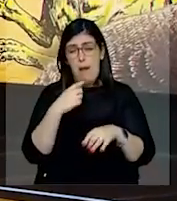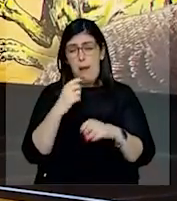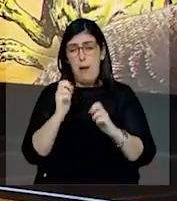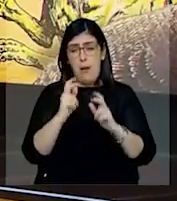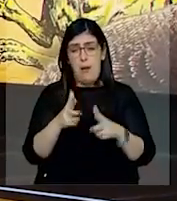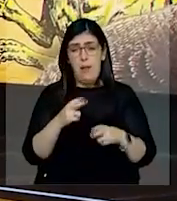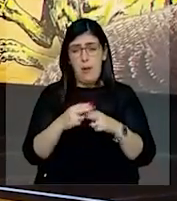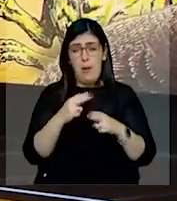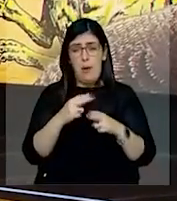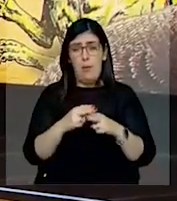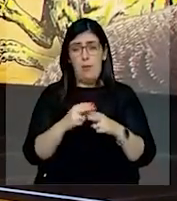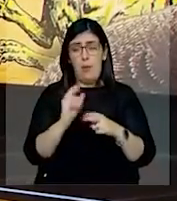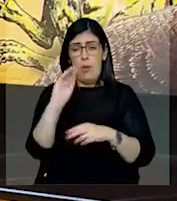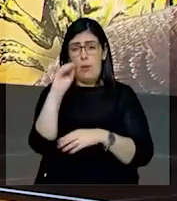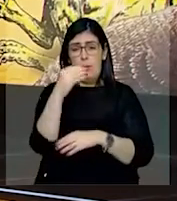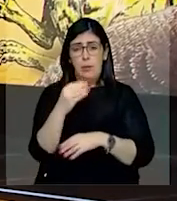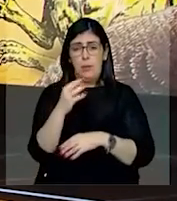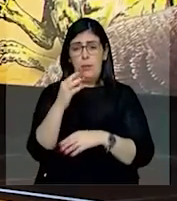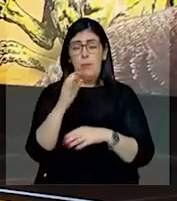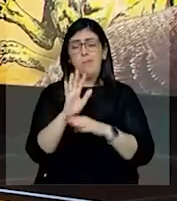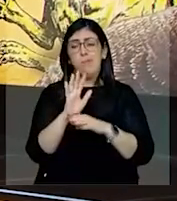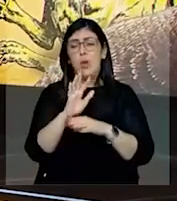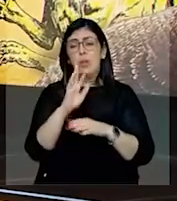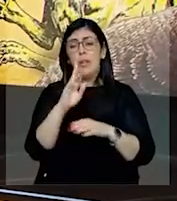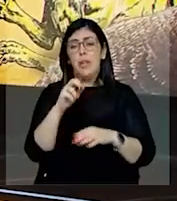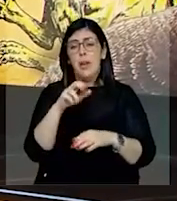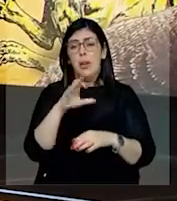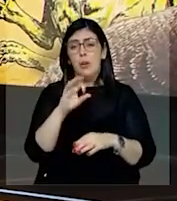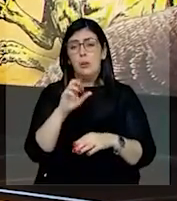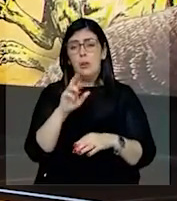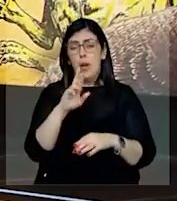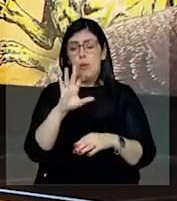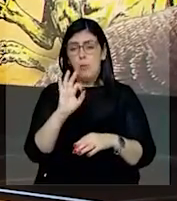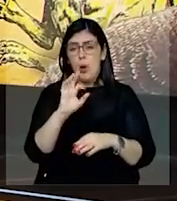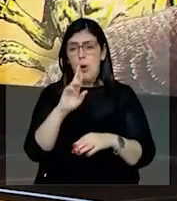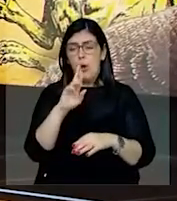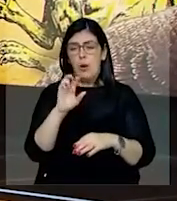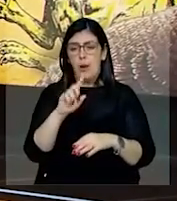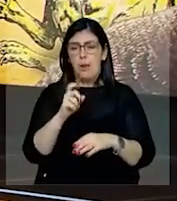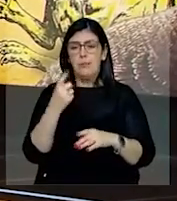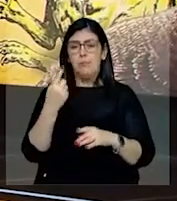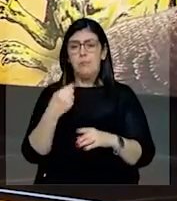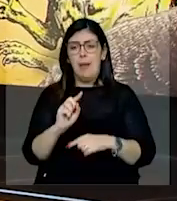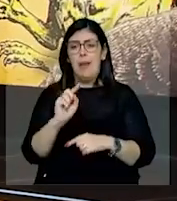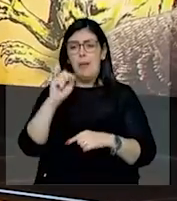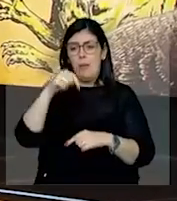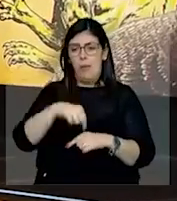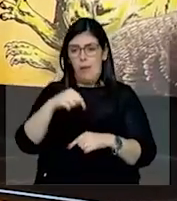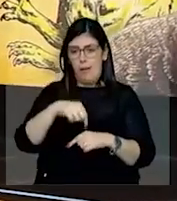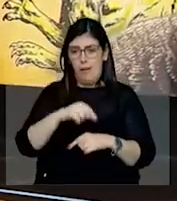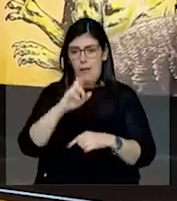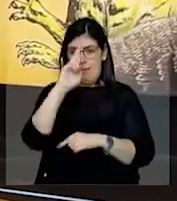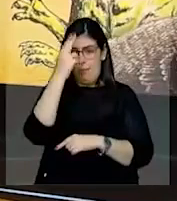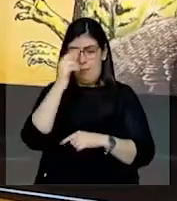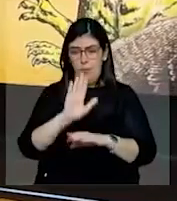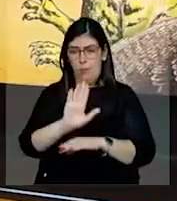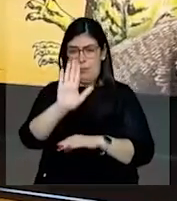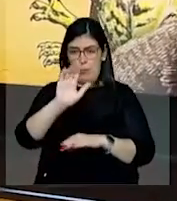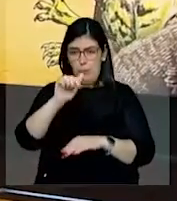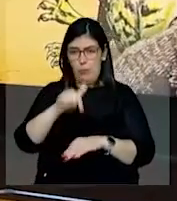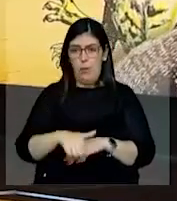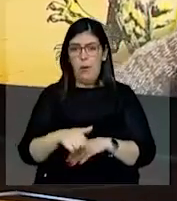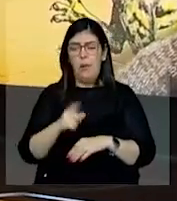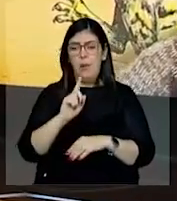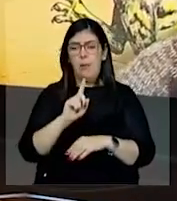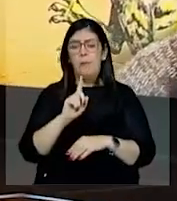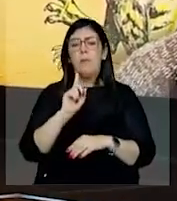perdón. Que es como el Tiranosaurio Rex, pero de Uruguay, para que nos hagamos una idea. Y también había reptiles